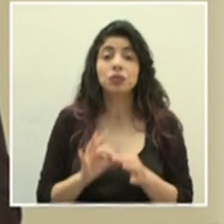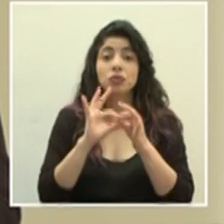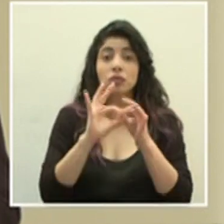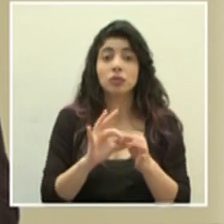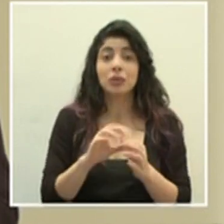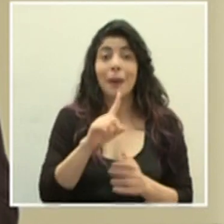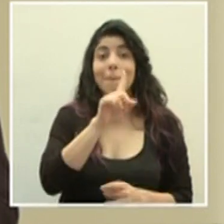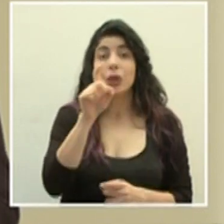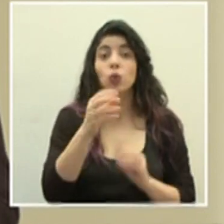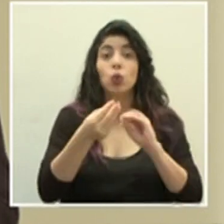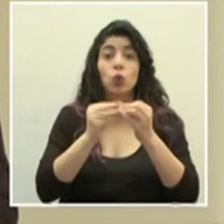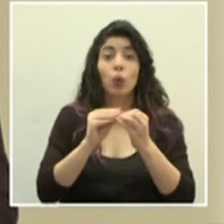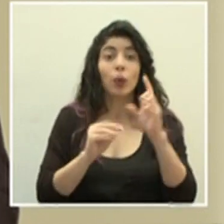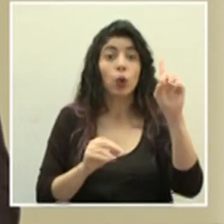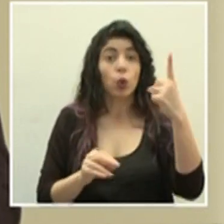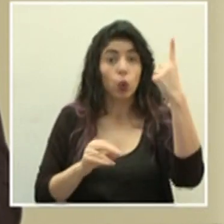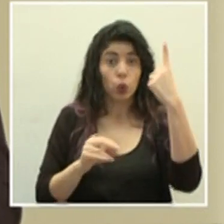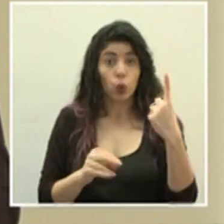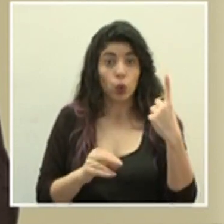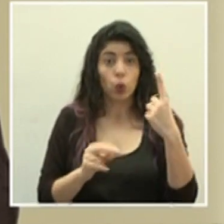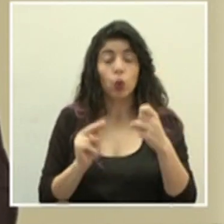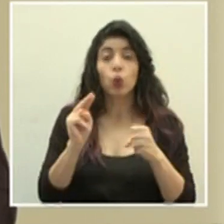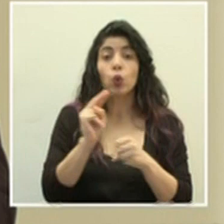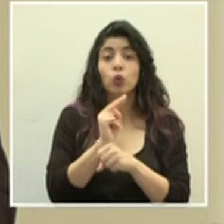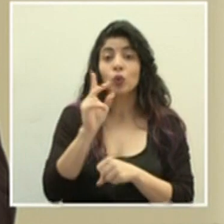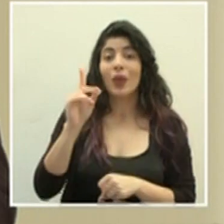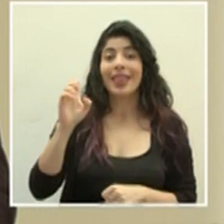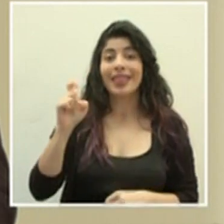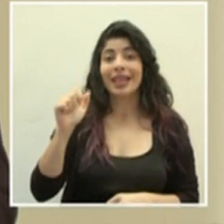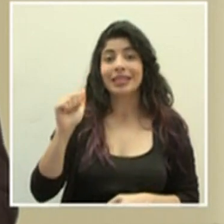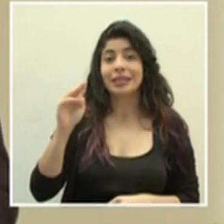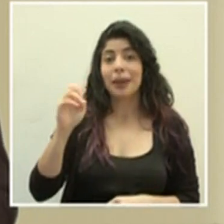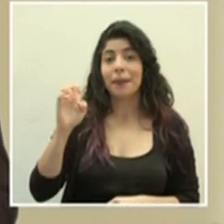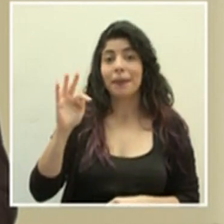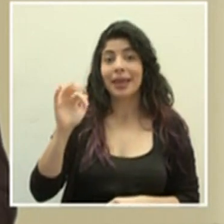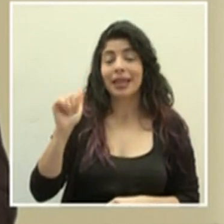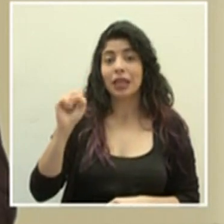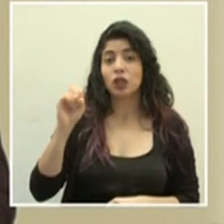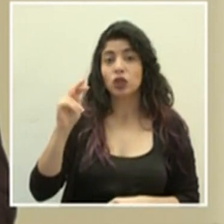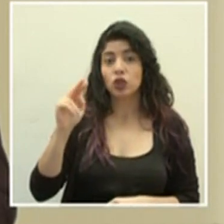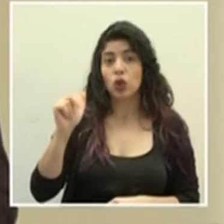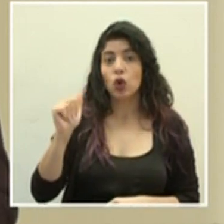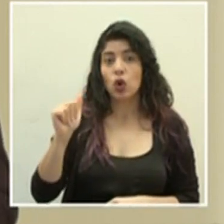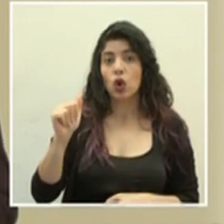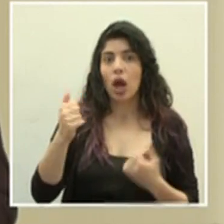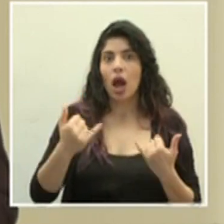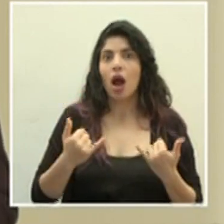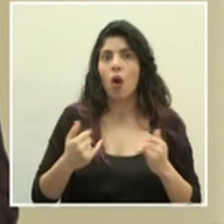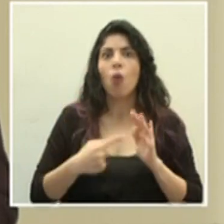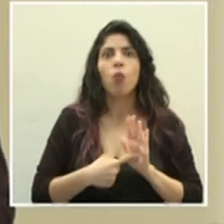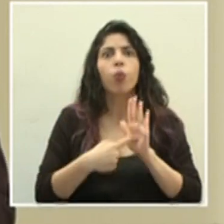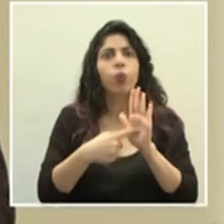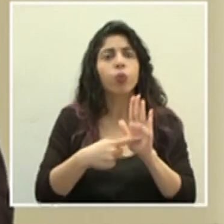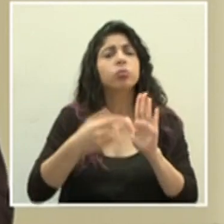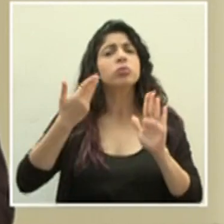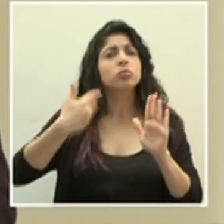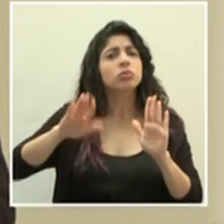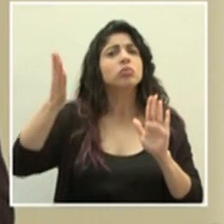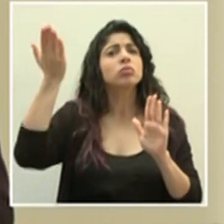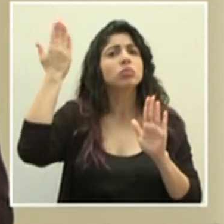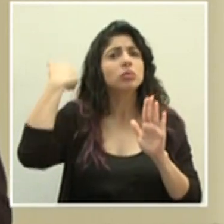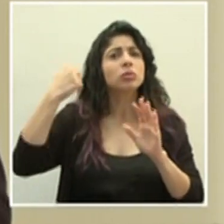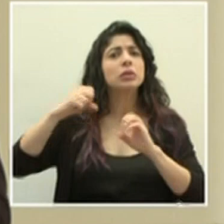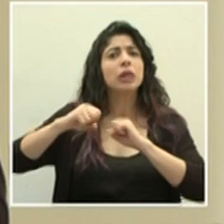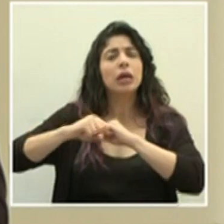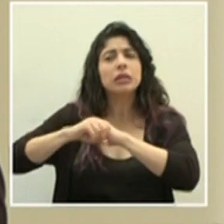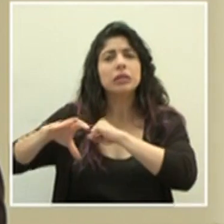la pregunta número 1, es el uso de la dexametasona, que se está demostrando. En realidad ya habían publicaciones sobre